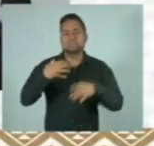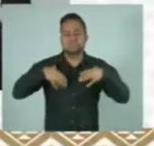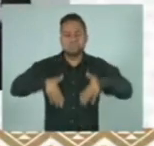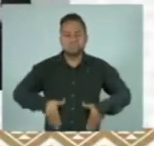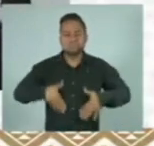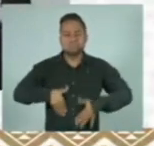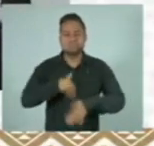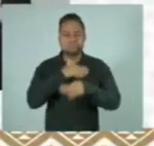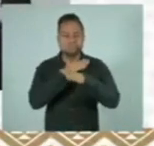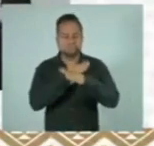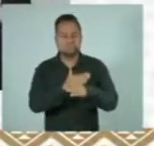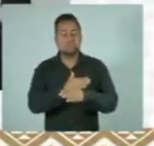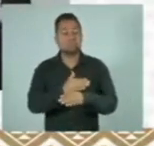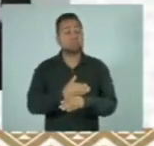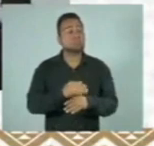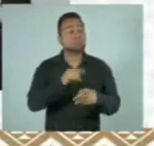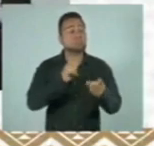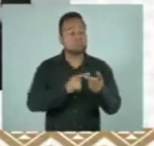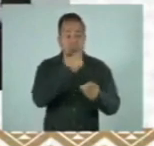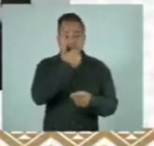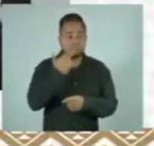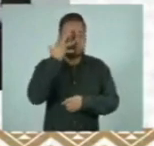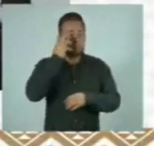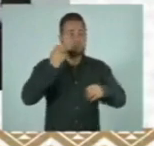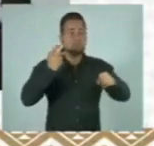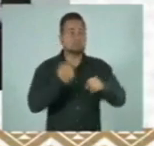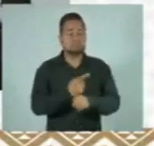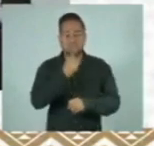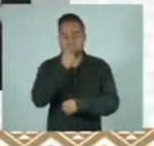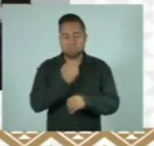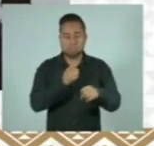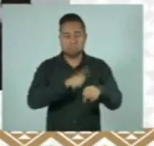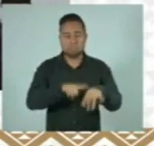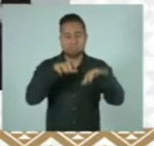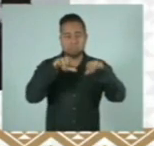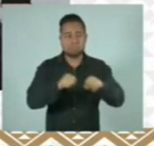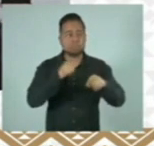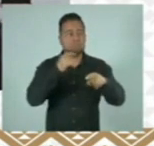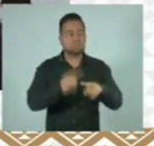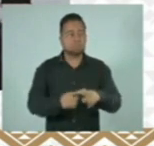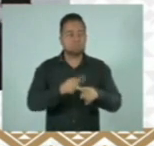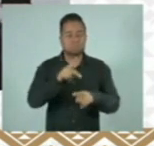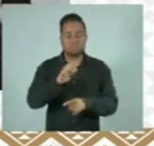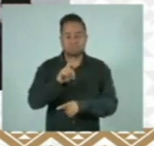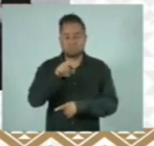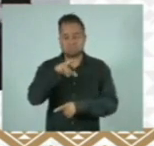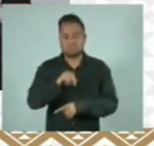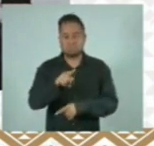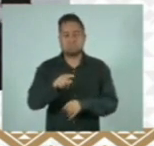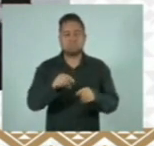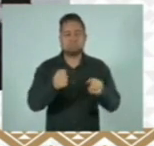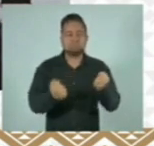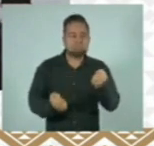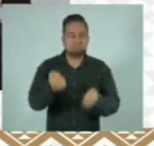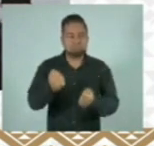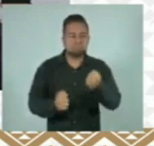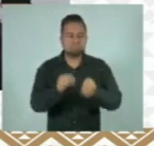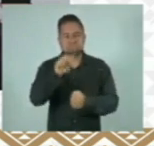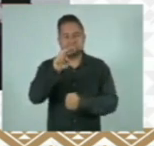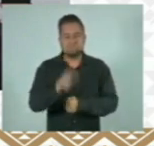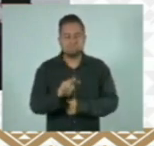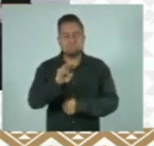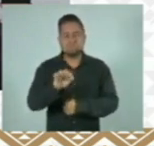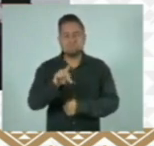La que sigue. Tuvimos en la área de Huajuapan de León, la Policía Estatal llevó a cabo el aseguramiento y detención de Pedro N., que conducía un vehículo marca Volkswagen, modelo